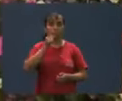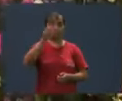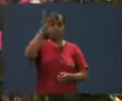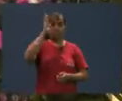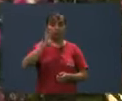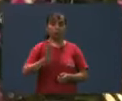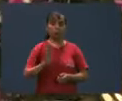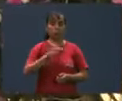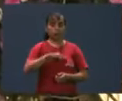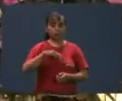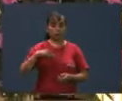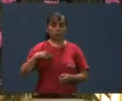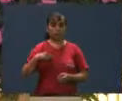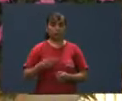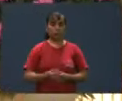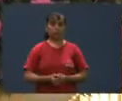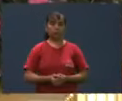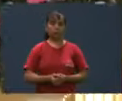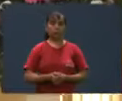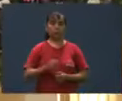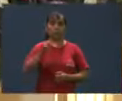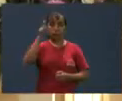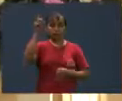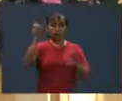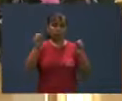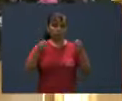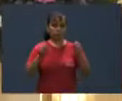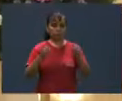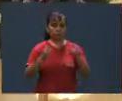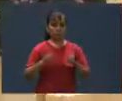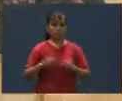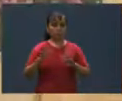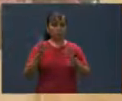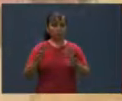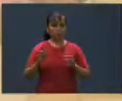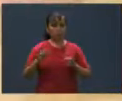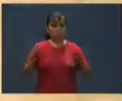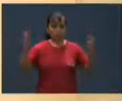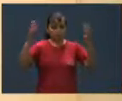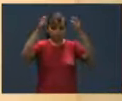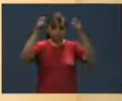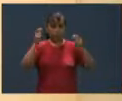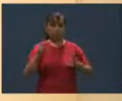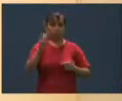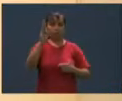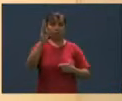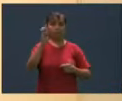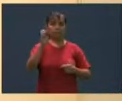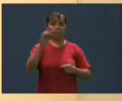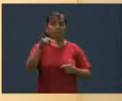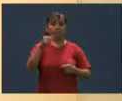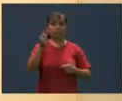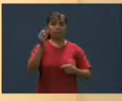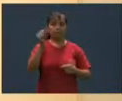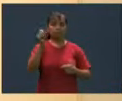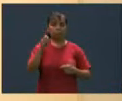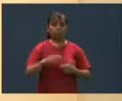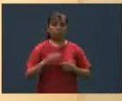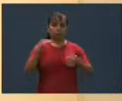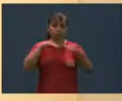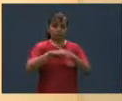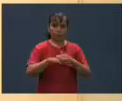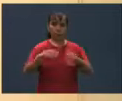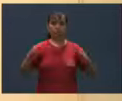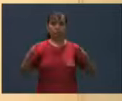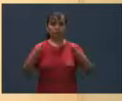Señor Dios nuestro, tú hiciste del abad San Bernardo, inflamado en el celo de tu casa,